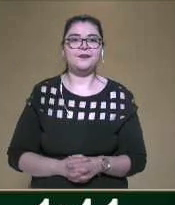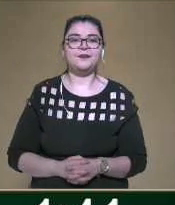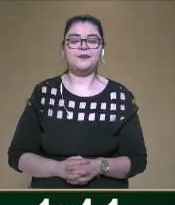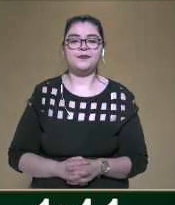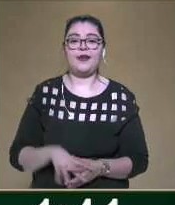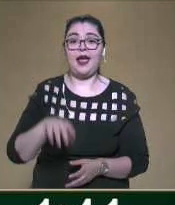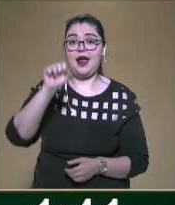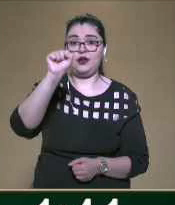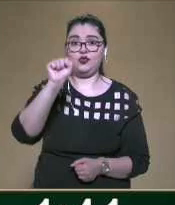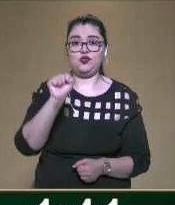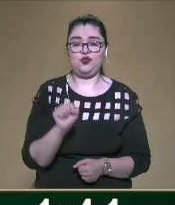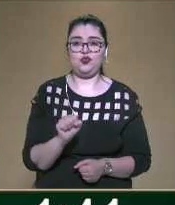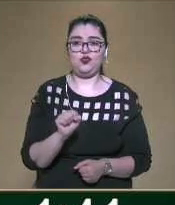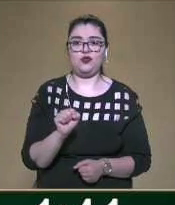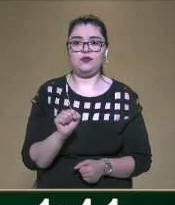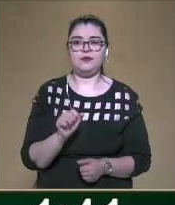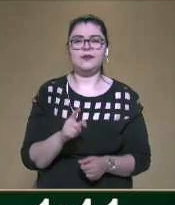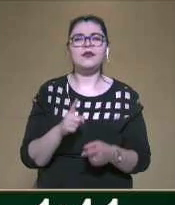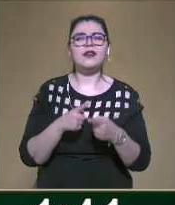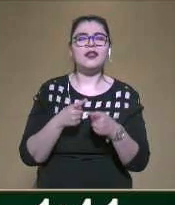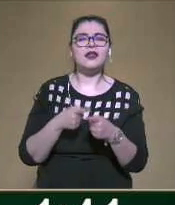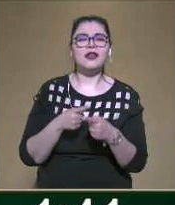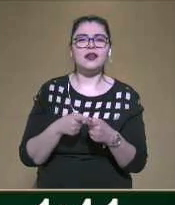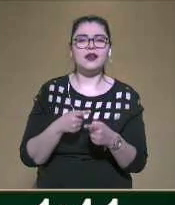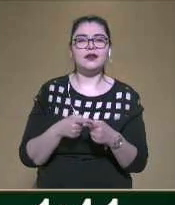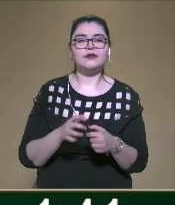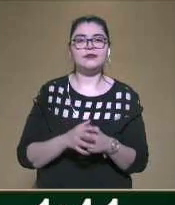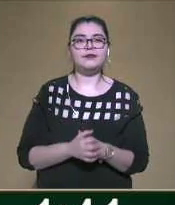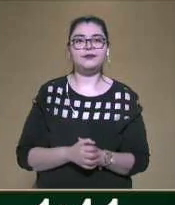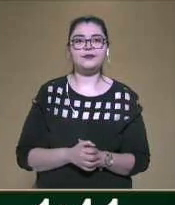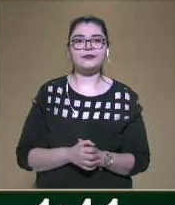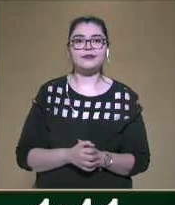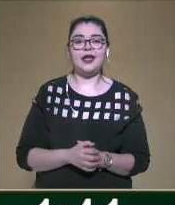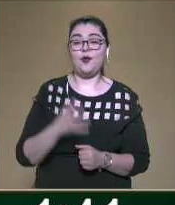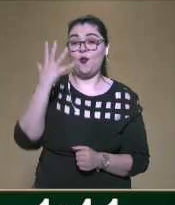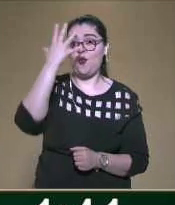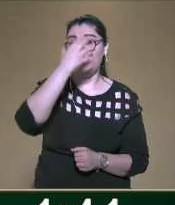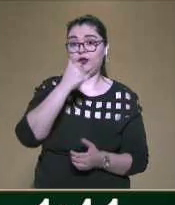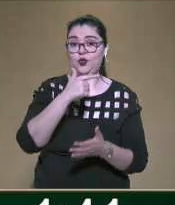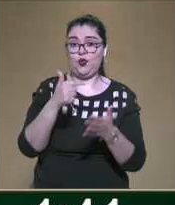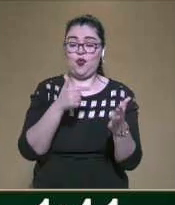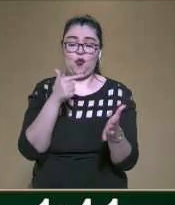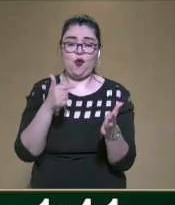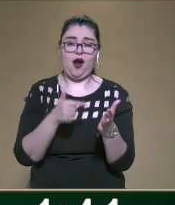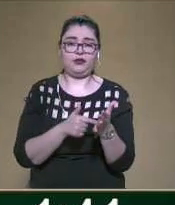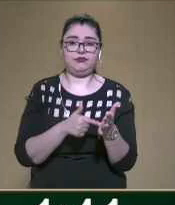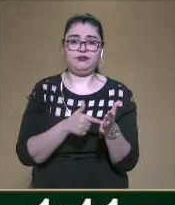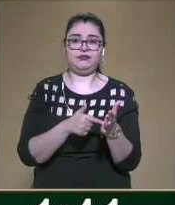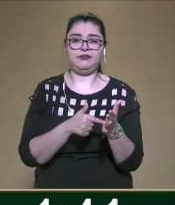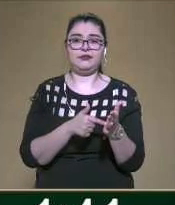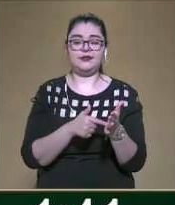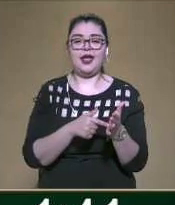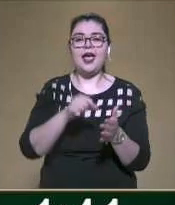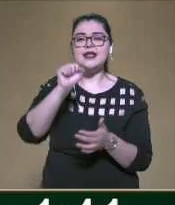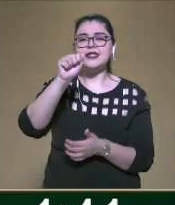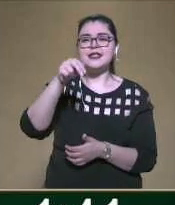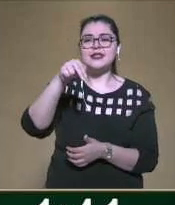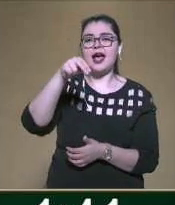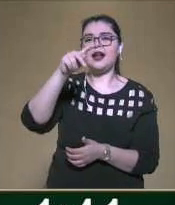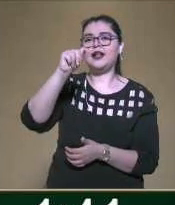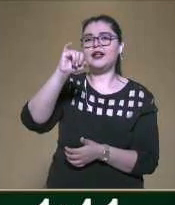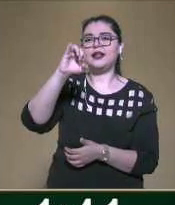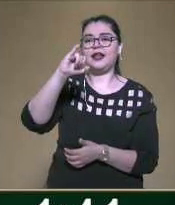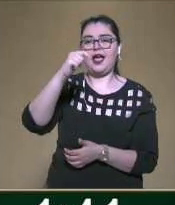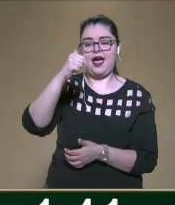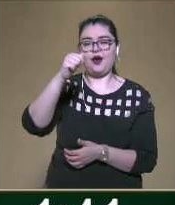quién está al sur, que son el bonito municipio de Santiago. Pueblo